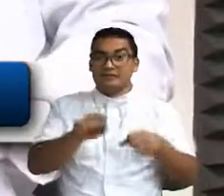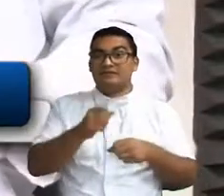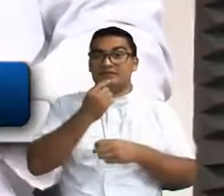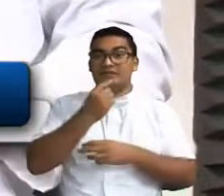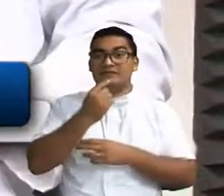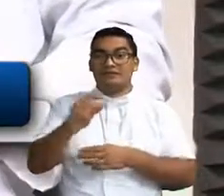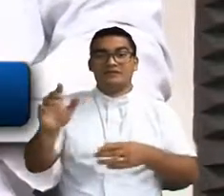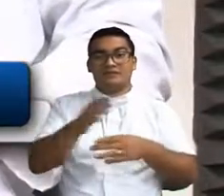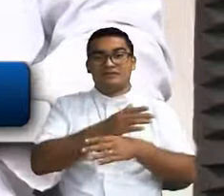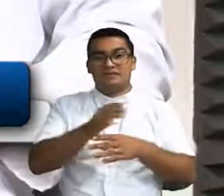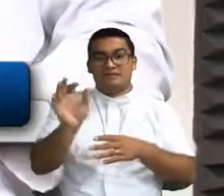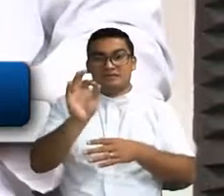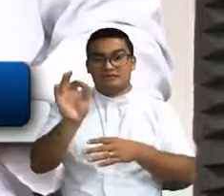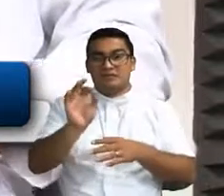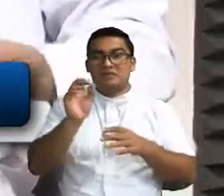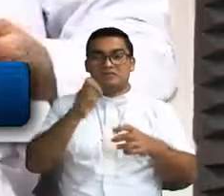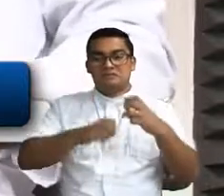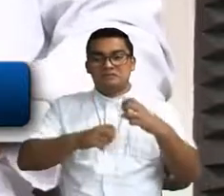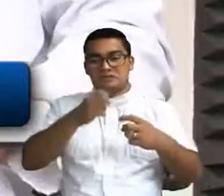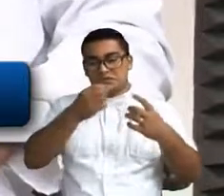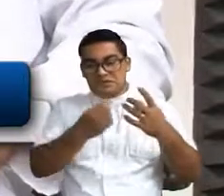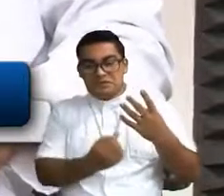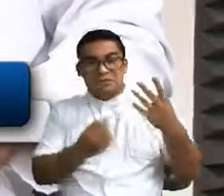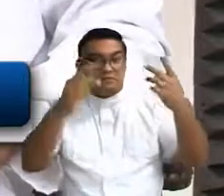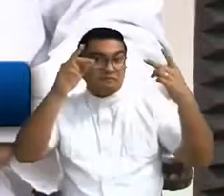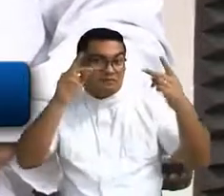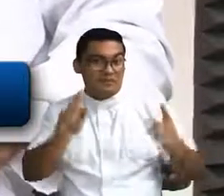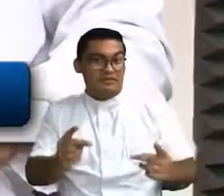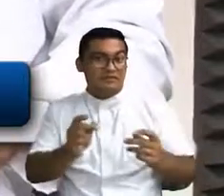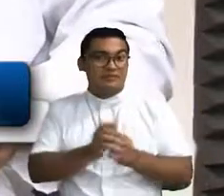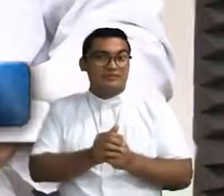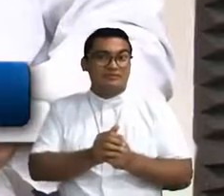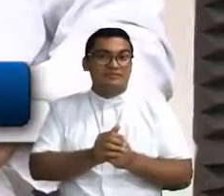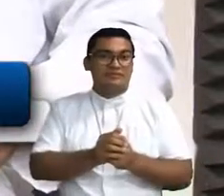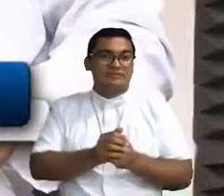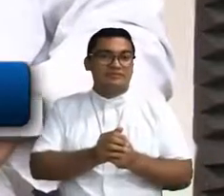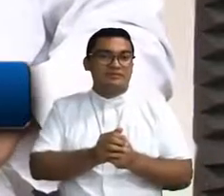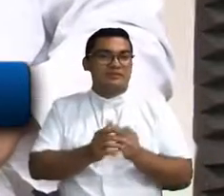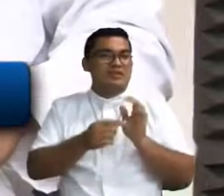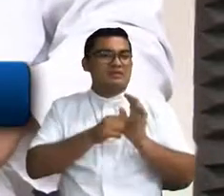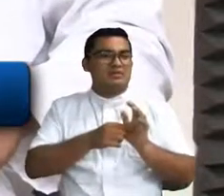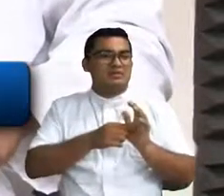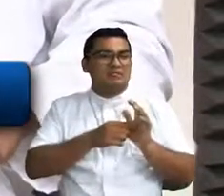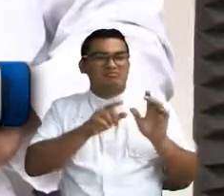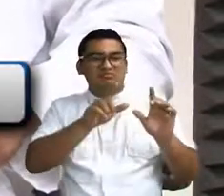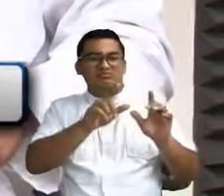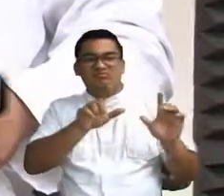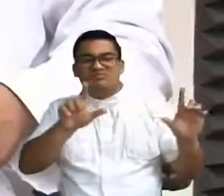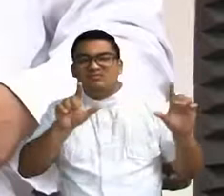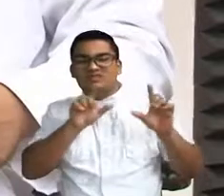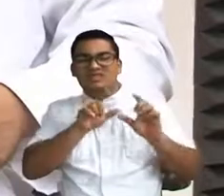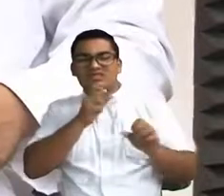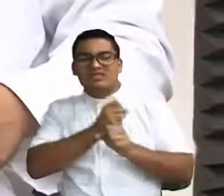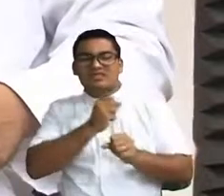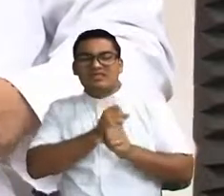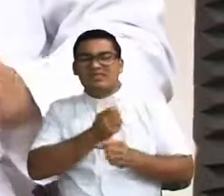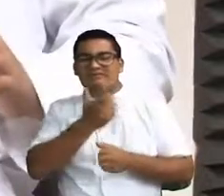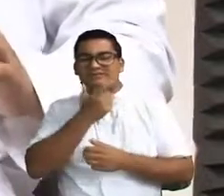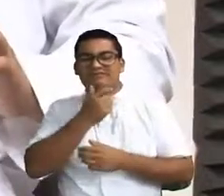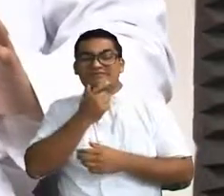puede desencadenar otro tipo de problemática a la persona. El ambiente laboral que nosotros manejamos tiene que ser